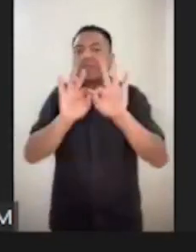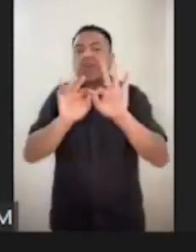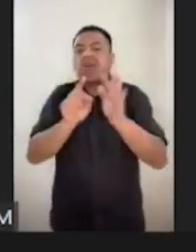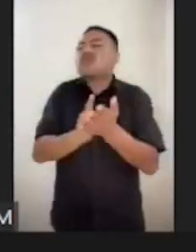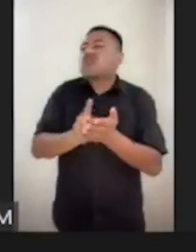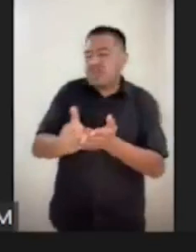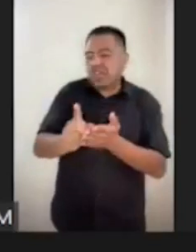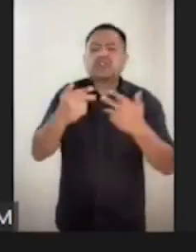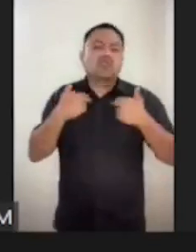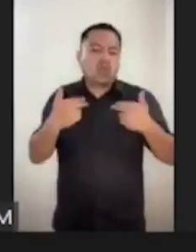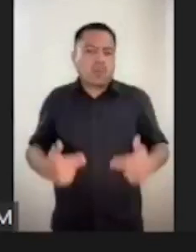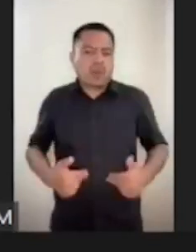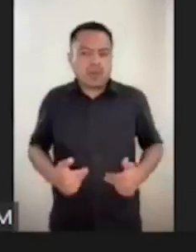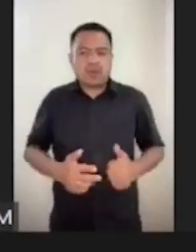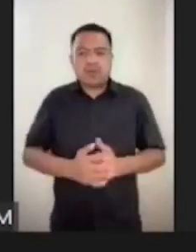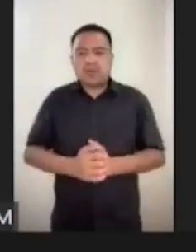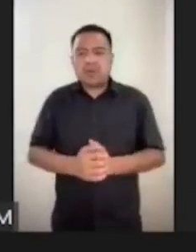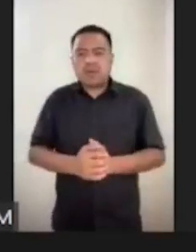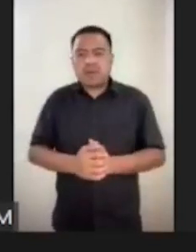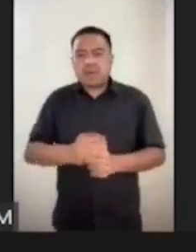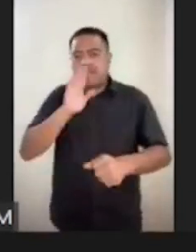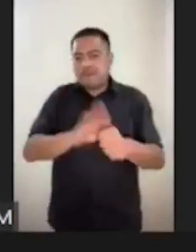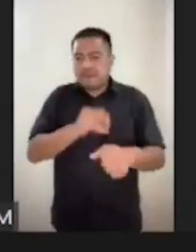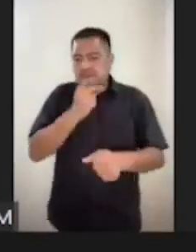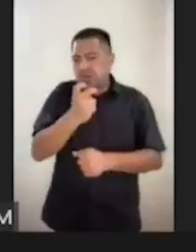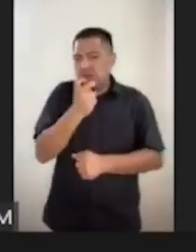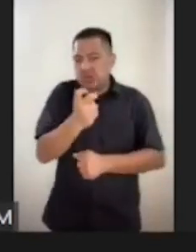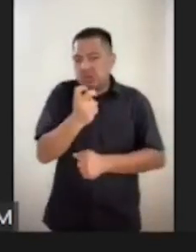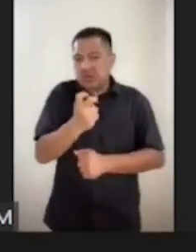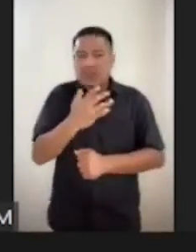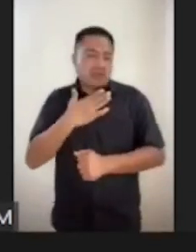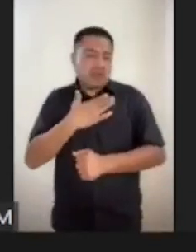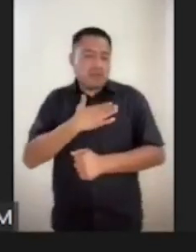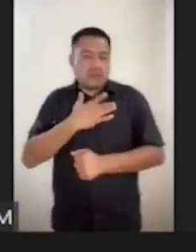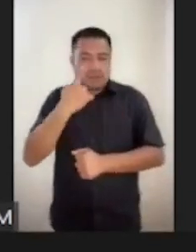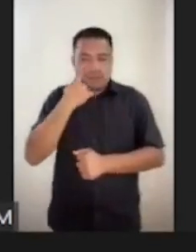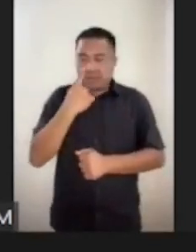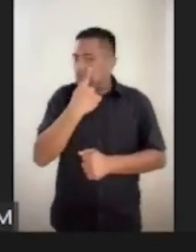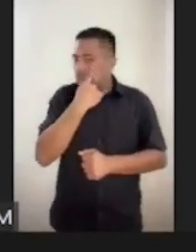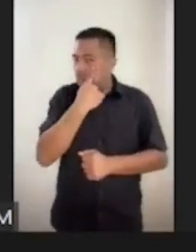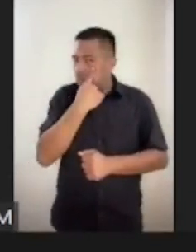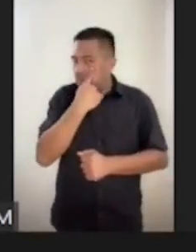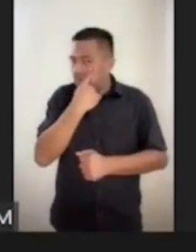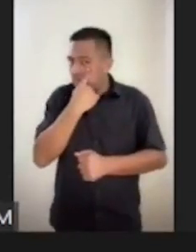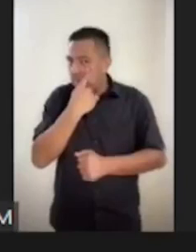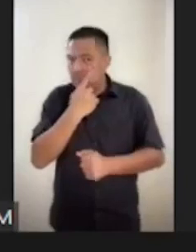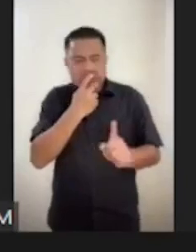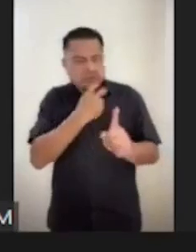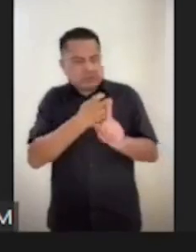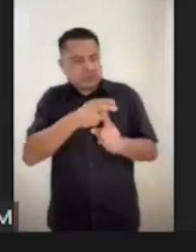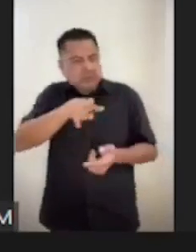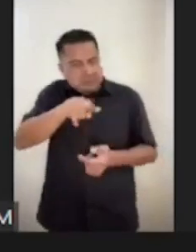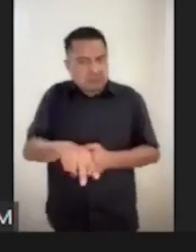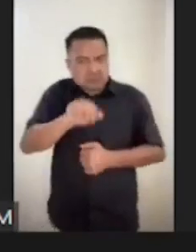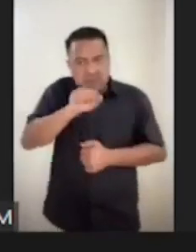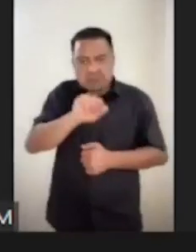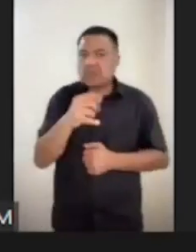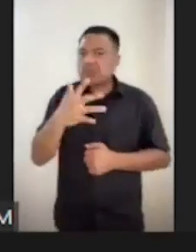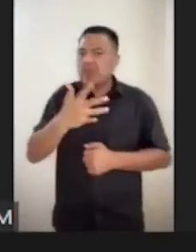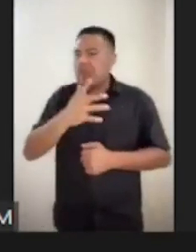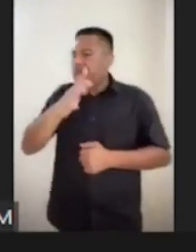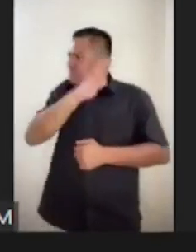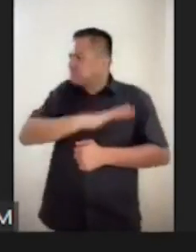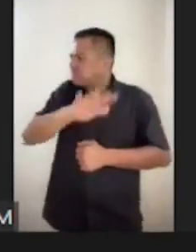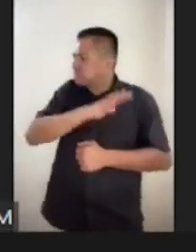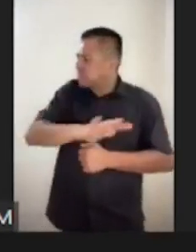humano. Porque desde nuestra óptica es muy notorio que efectivamente existe la omisión